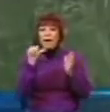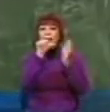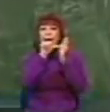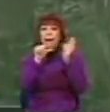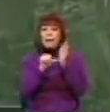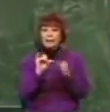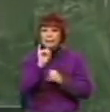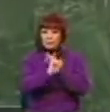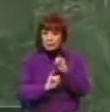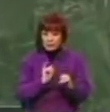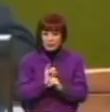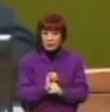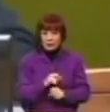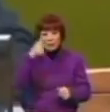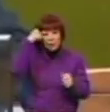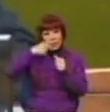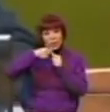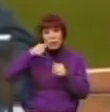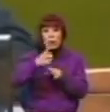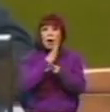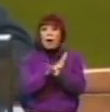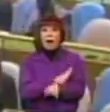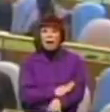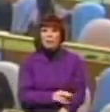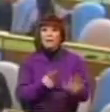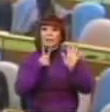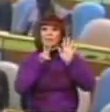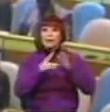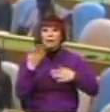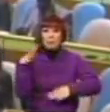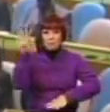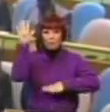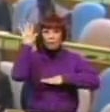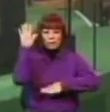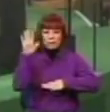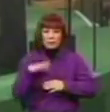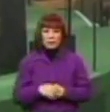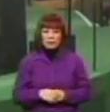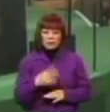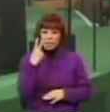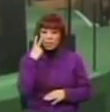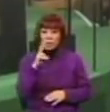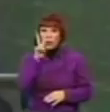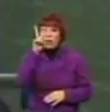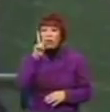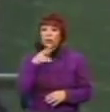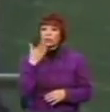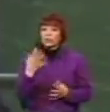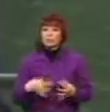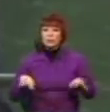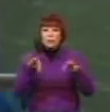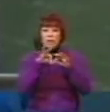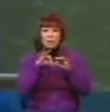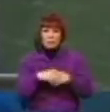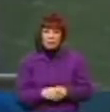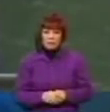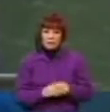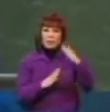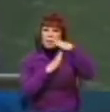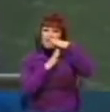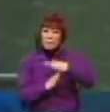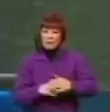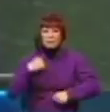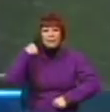Ella recordó las 7 promesas que ofrece en su cargo y explicó las 2 principales visiones que guiarán su trabajo. Paz y derechos humanos